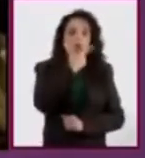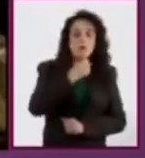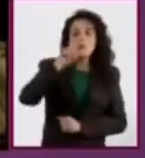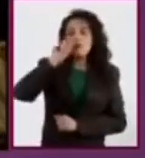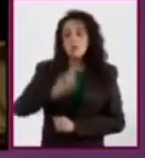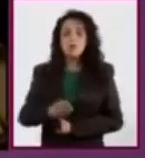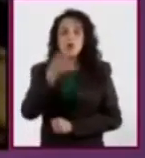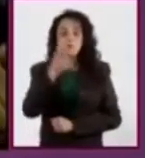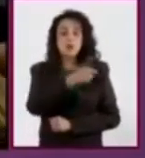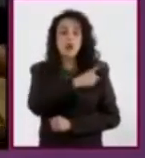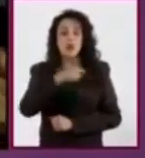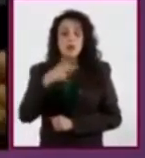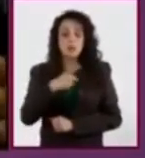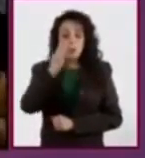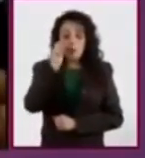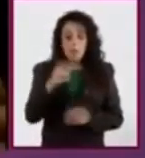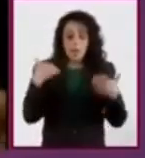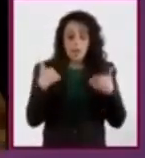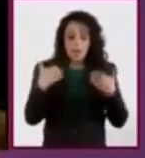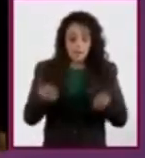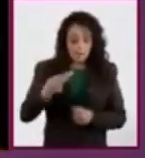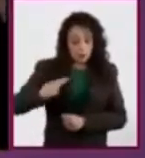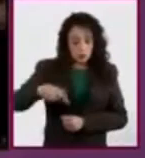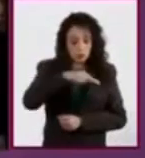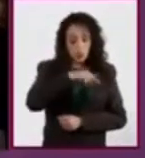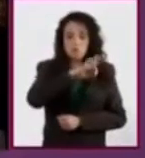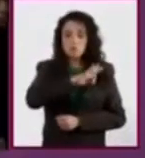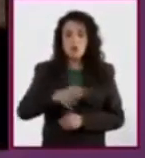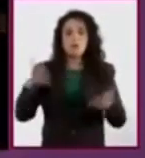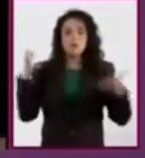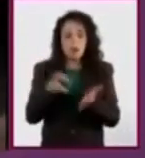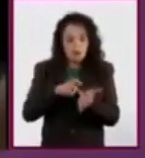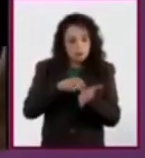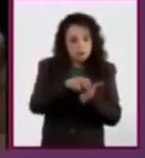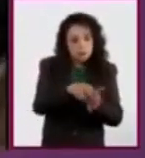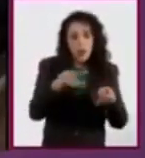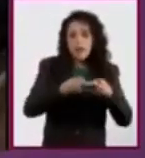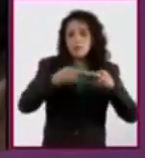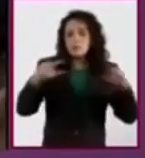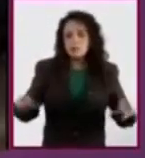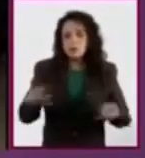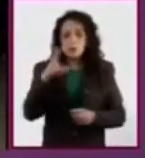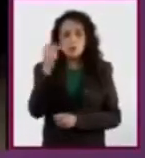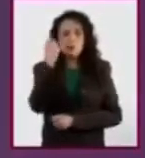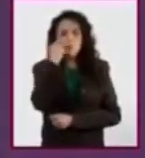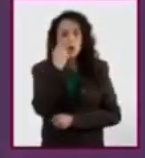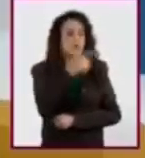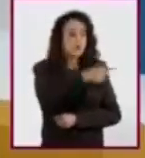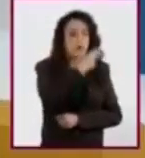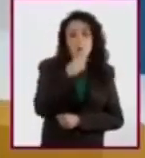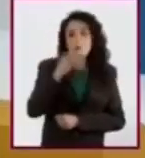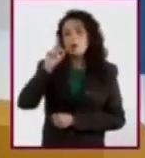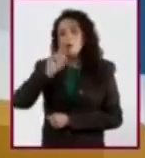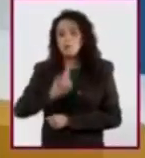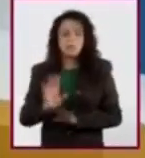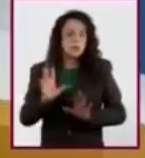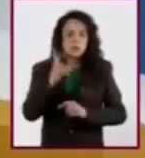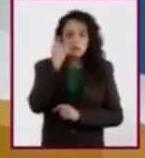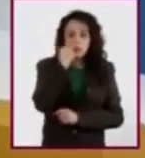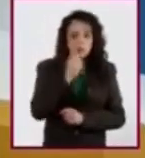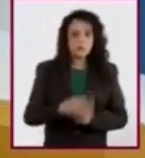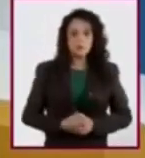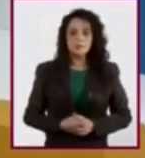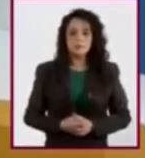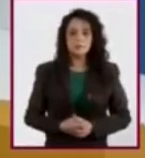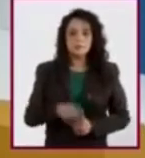debemos asumirnos como sujetos para construir nuestra historia, independientemente de nuestro sexo. Como